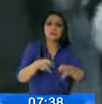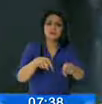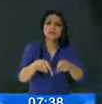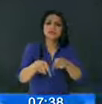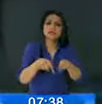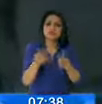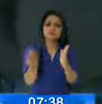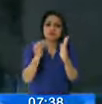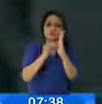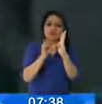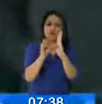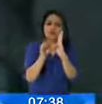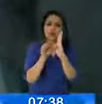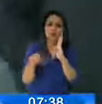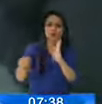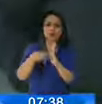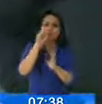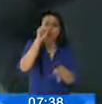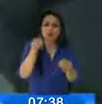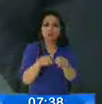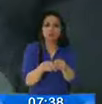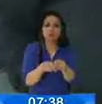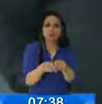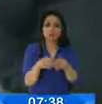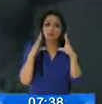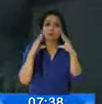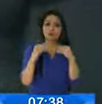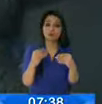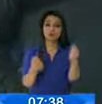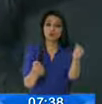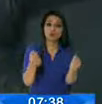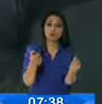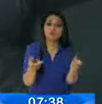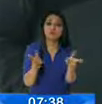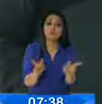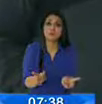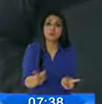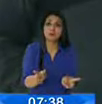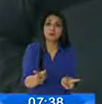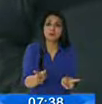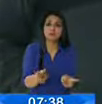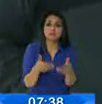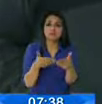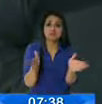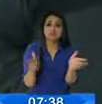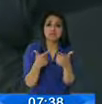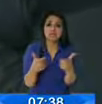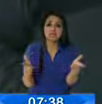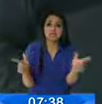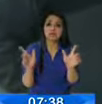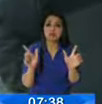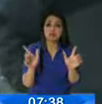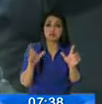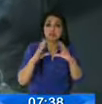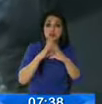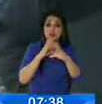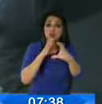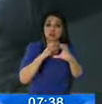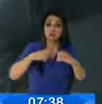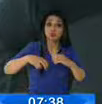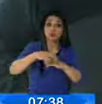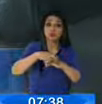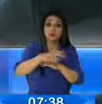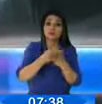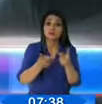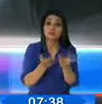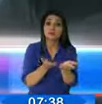señalar también que no solamente estarían involucradas las furgonetas, sino también se daría apertura para que el transporte turístico también brinde este